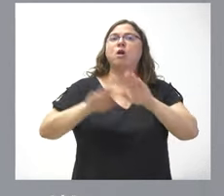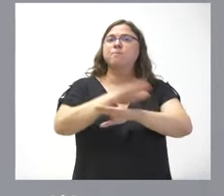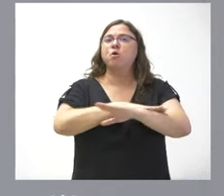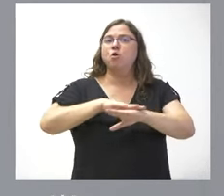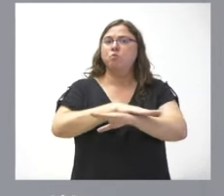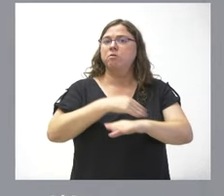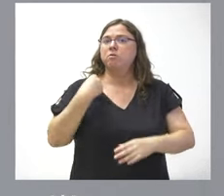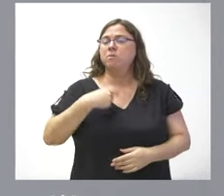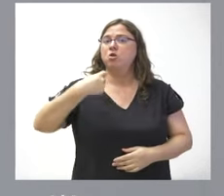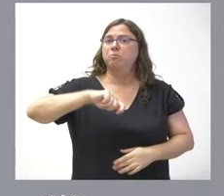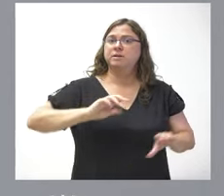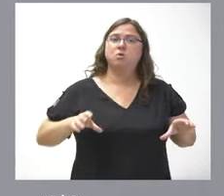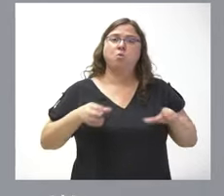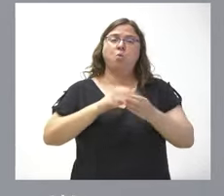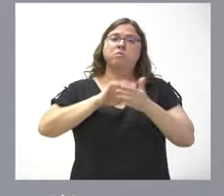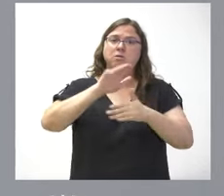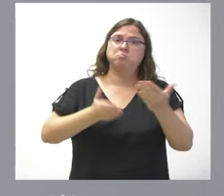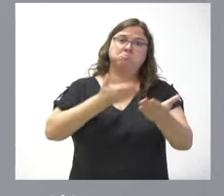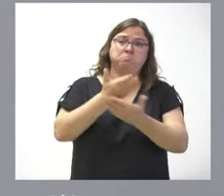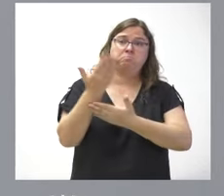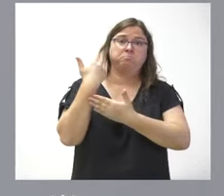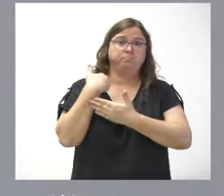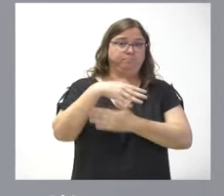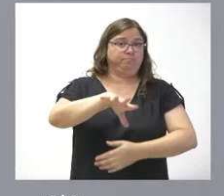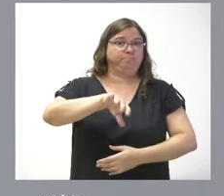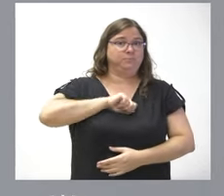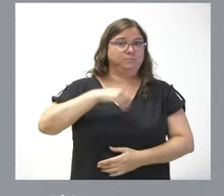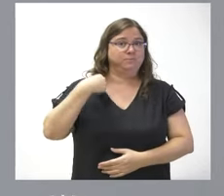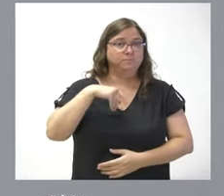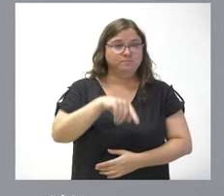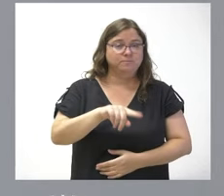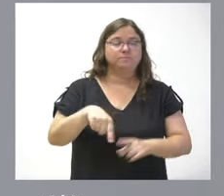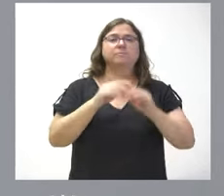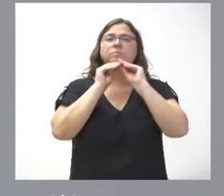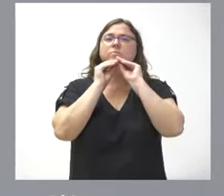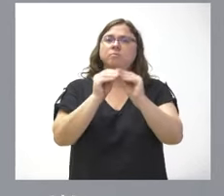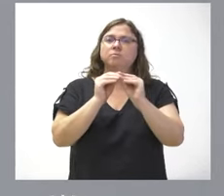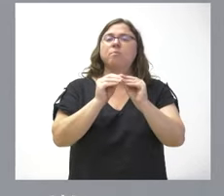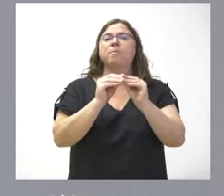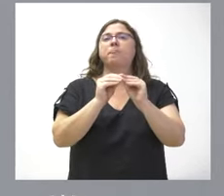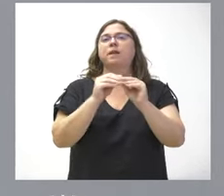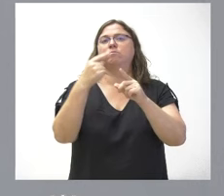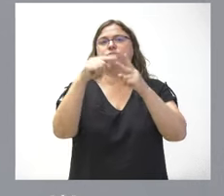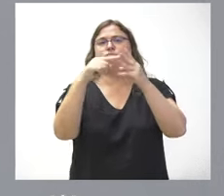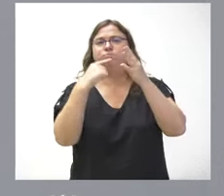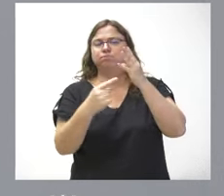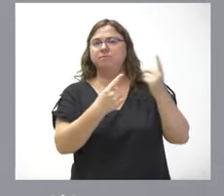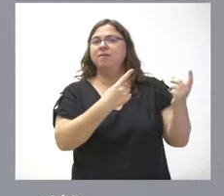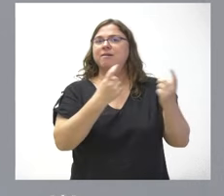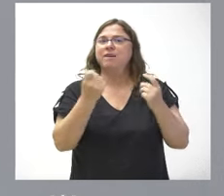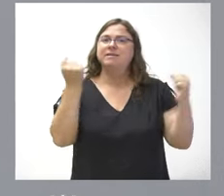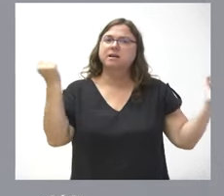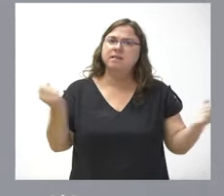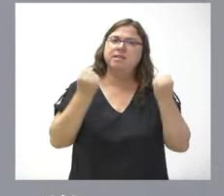que el presidente de la junta de Castilla y león planteó en la sesión de investidura y para desarrollar también el conjunto de actuaciones que se han puesto de